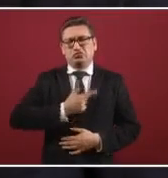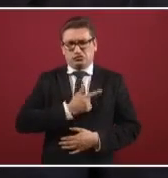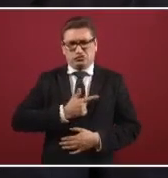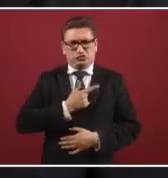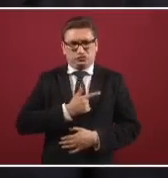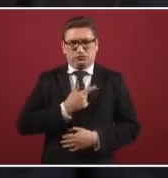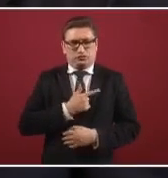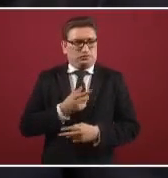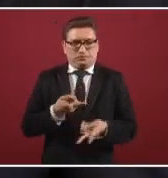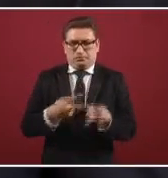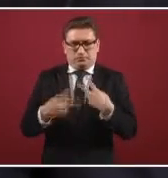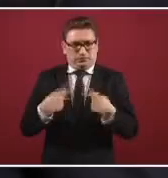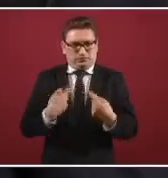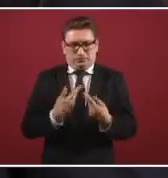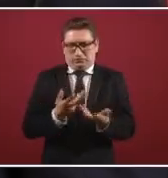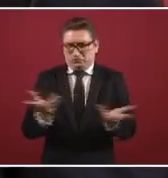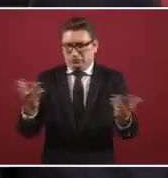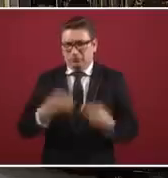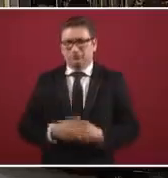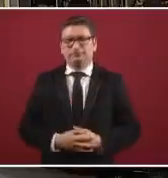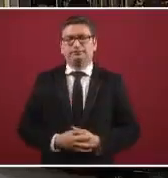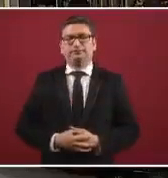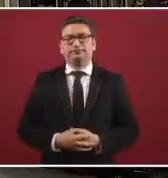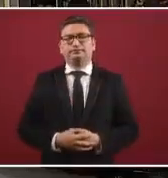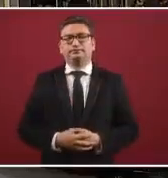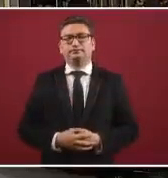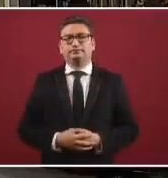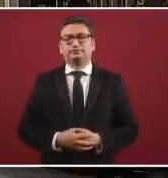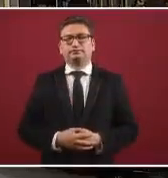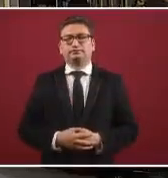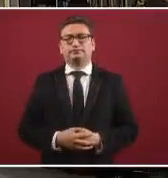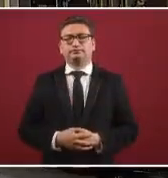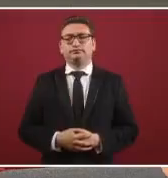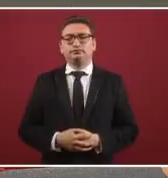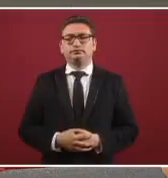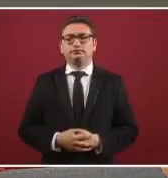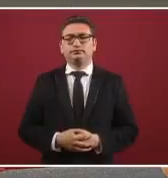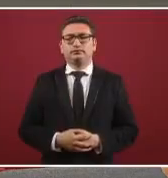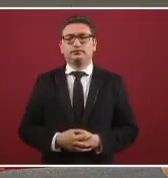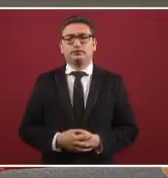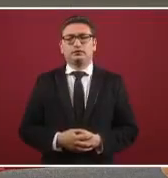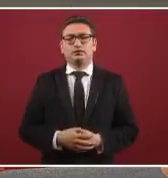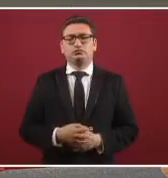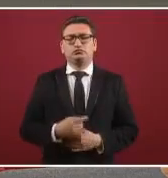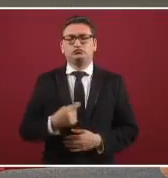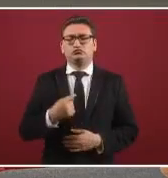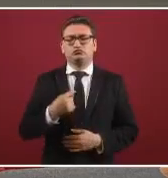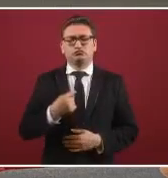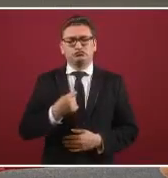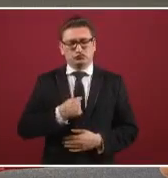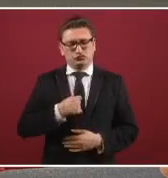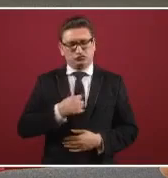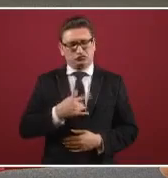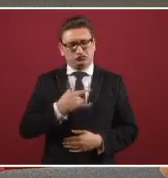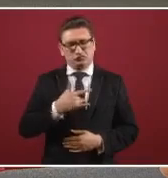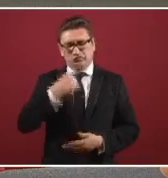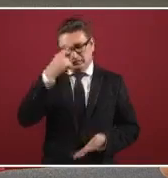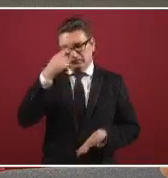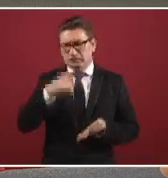estas personalidades, y creo que también es un homenaje